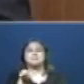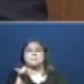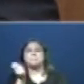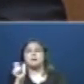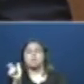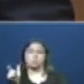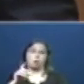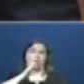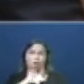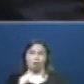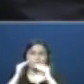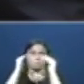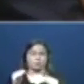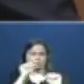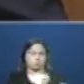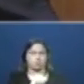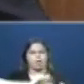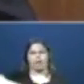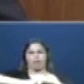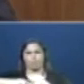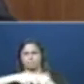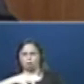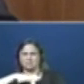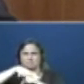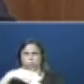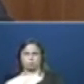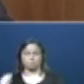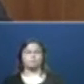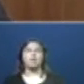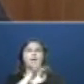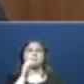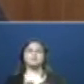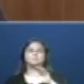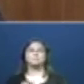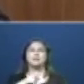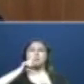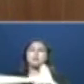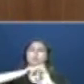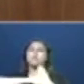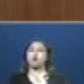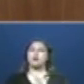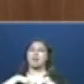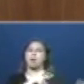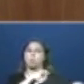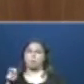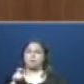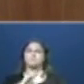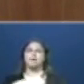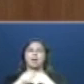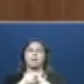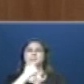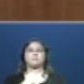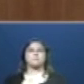la situación actual por último se establecerá una nueva regulación general que simplifique